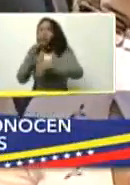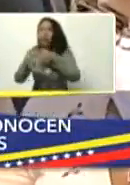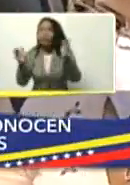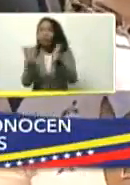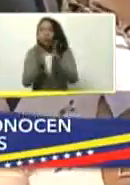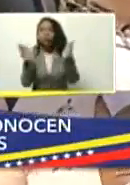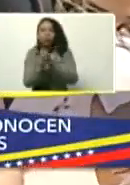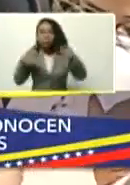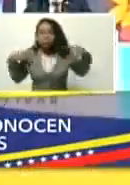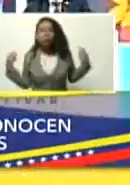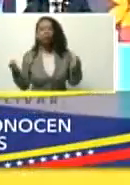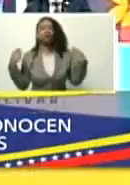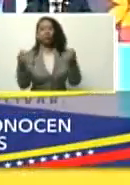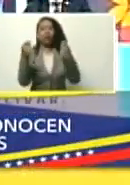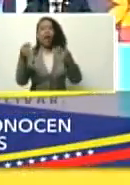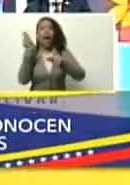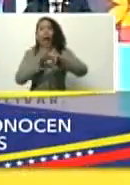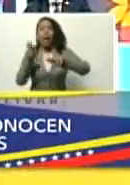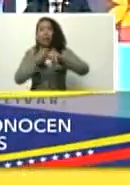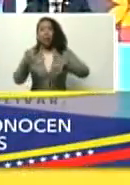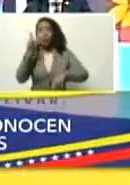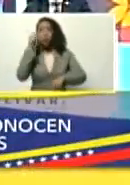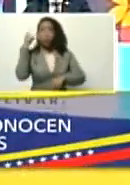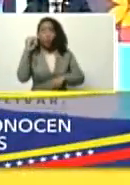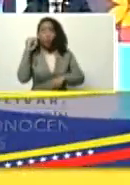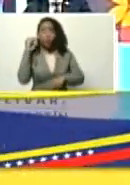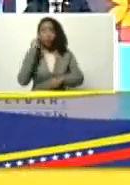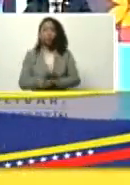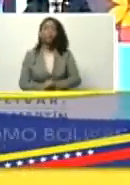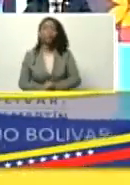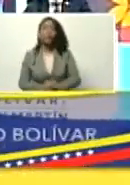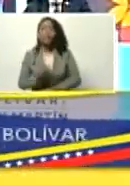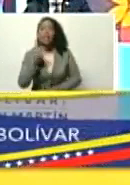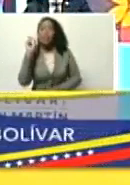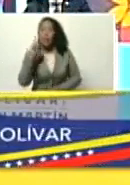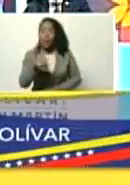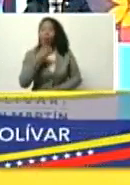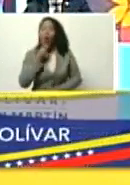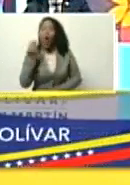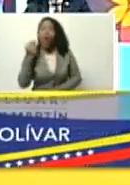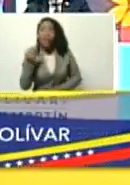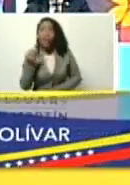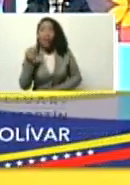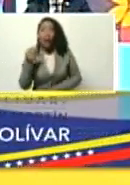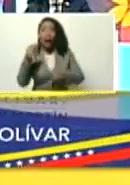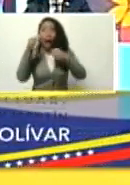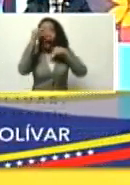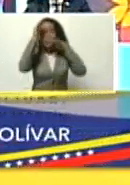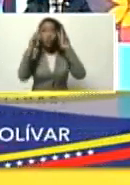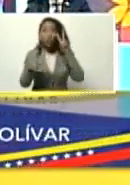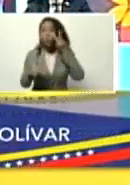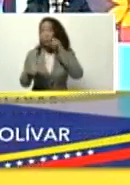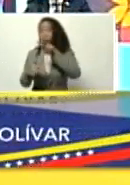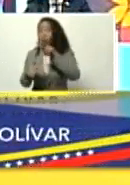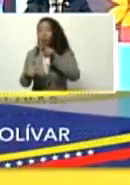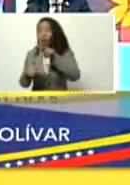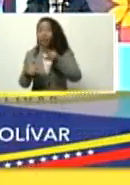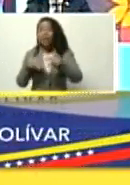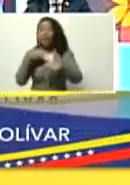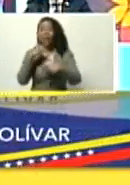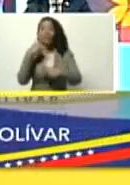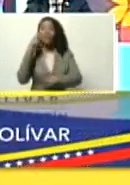motivacional al niño, a la niña y al joven que está más pendiente del TikTok